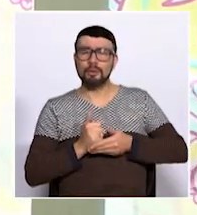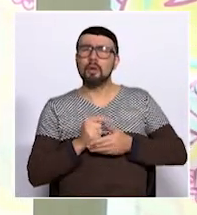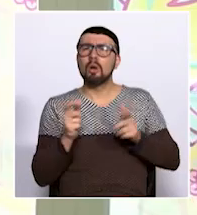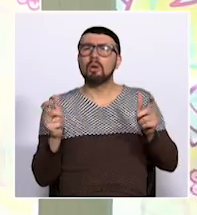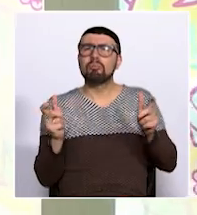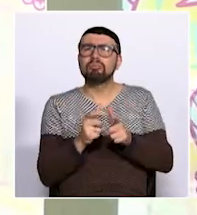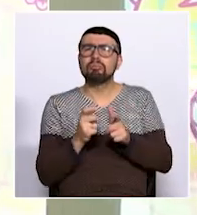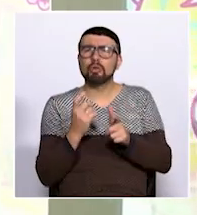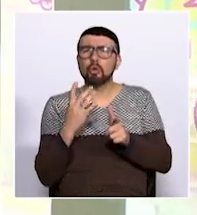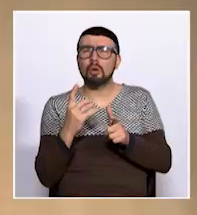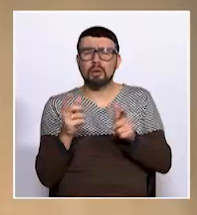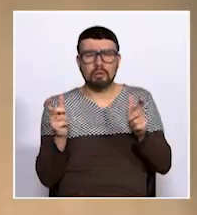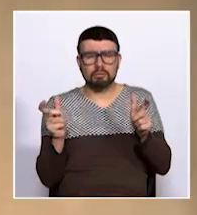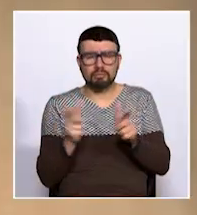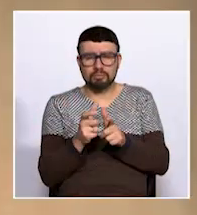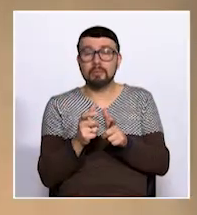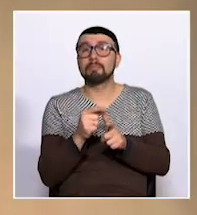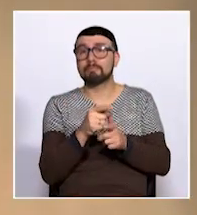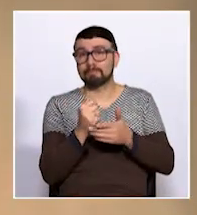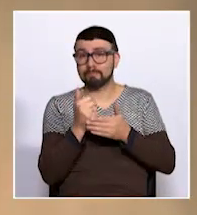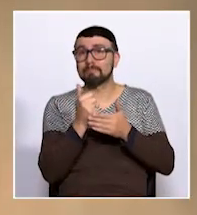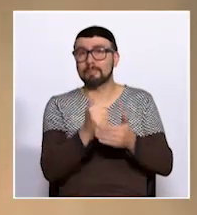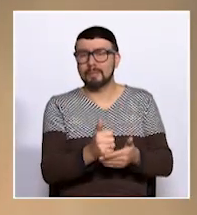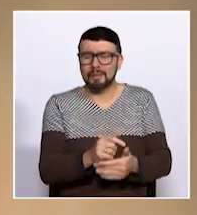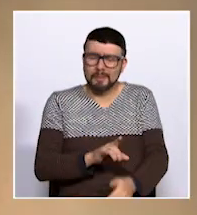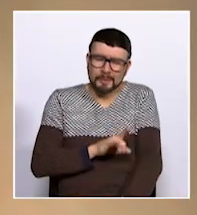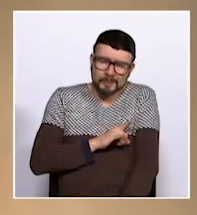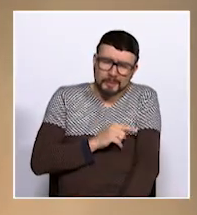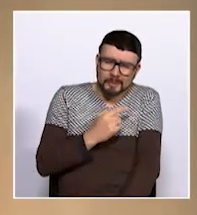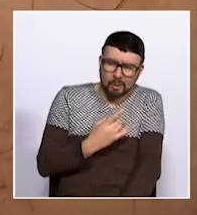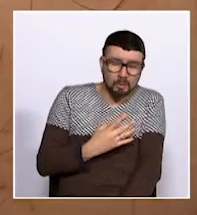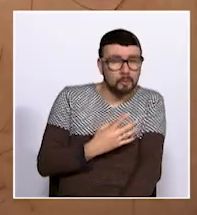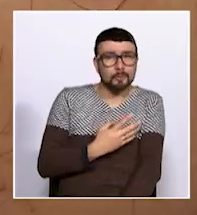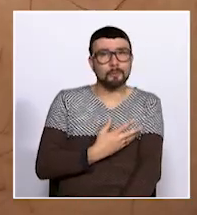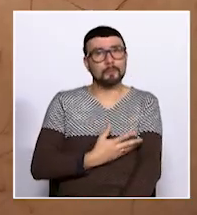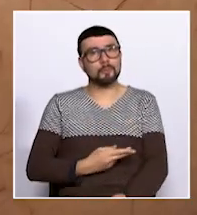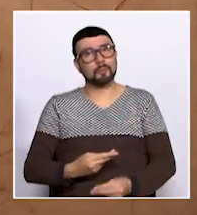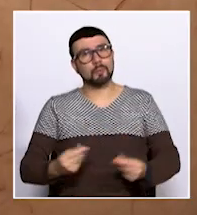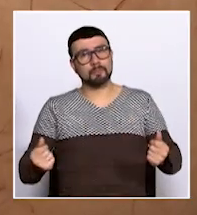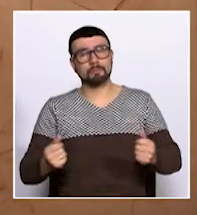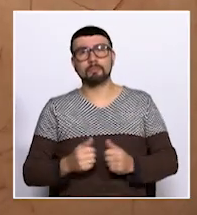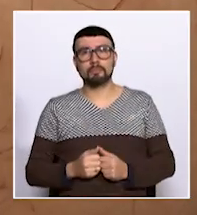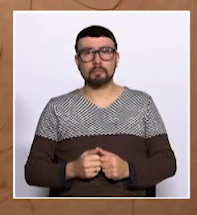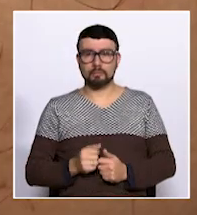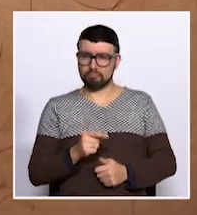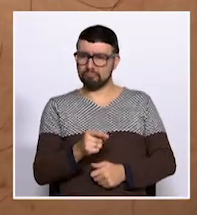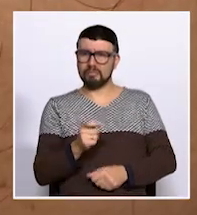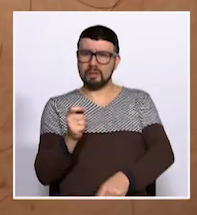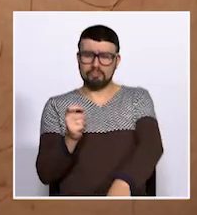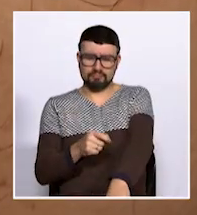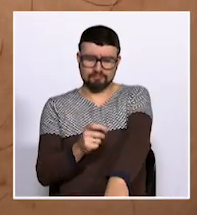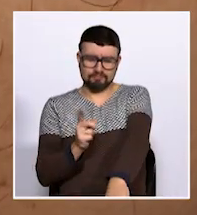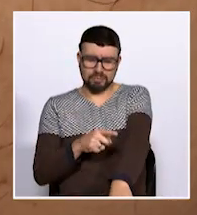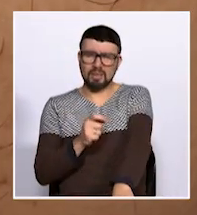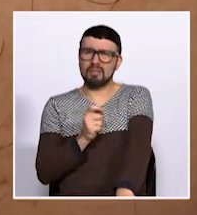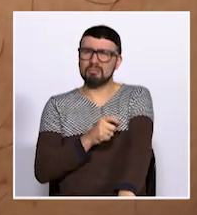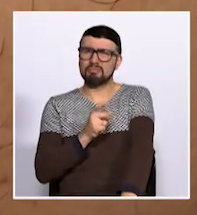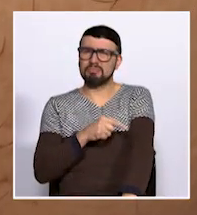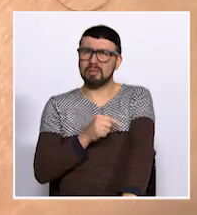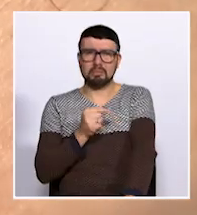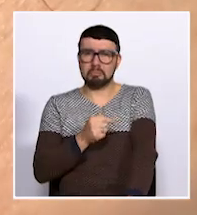mucho, digamos que, esa sensación de dolor. ¿Qué hace la acupuntura? Anteriormente,